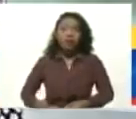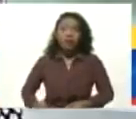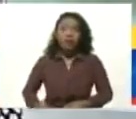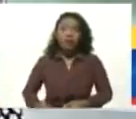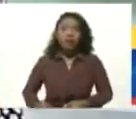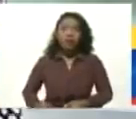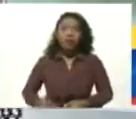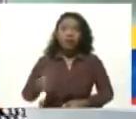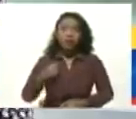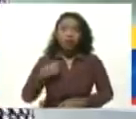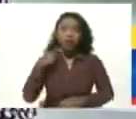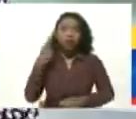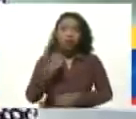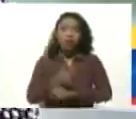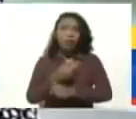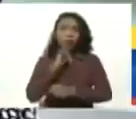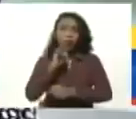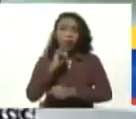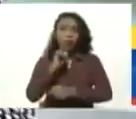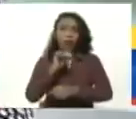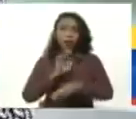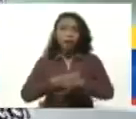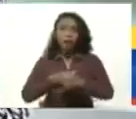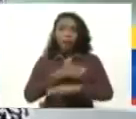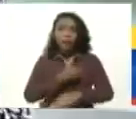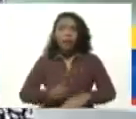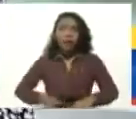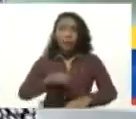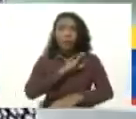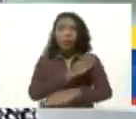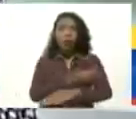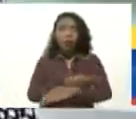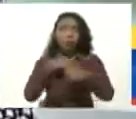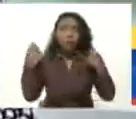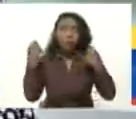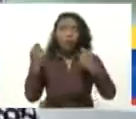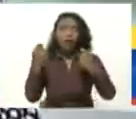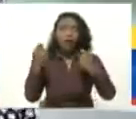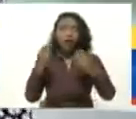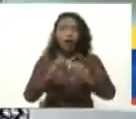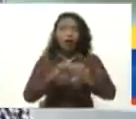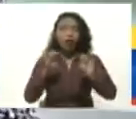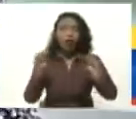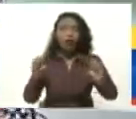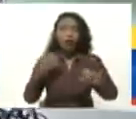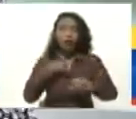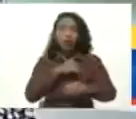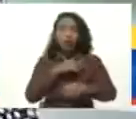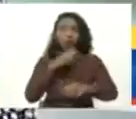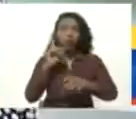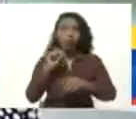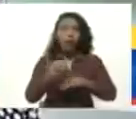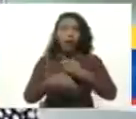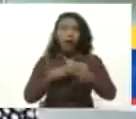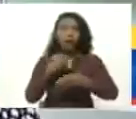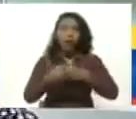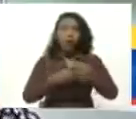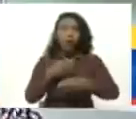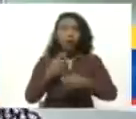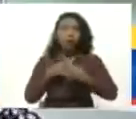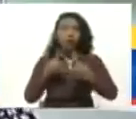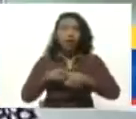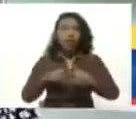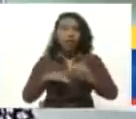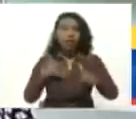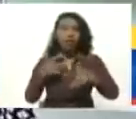debo informarle, presidente, que desde el Poder Popular para la Educación también hemos realizado diversas actividades.